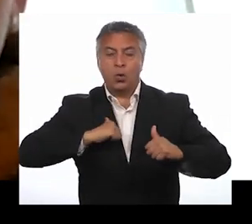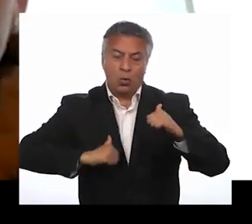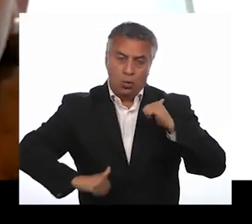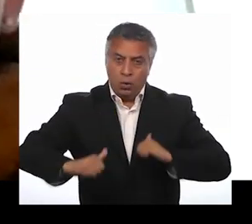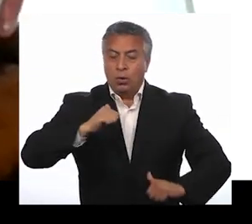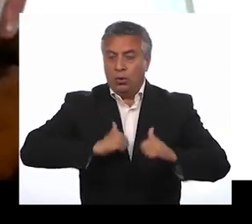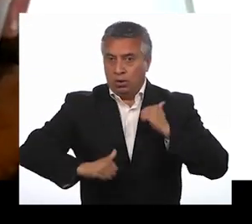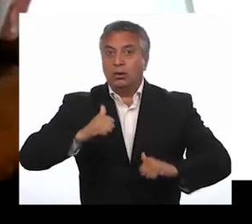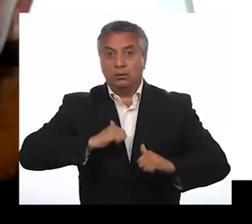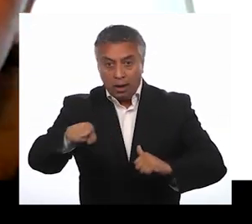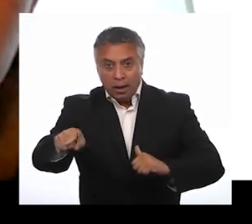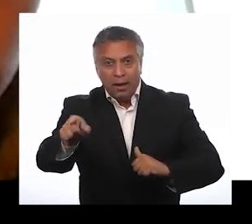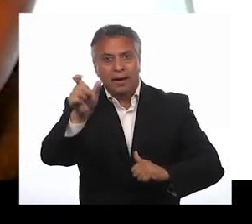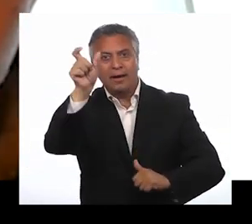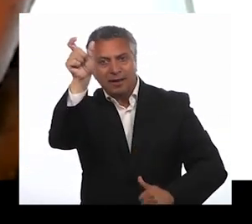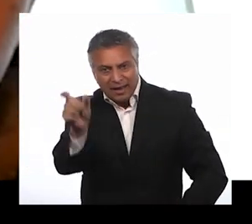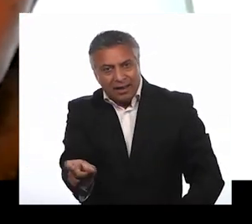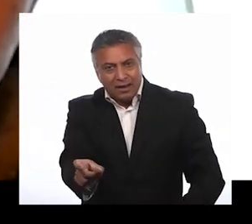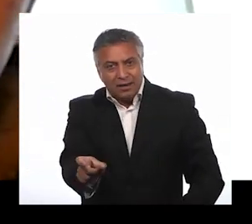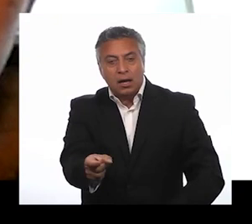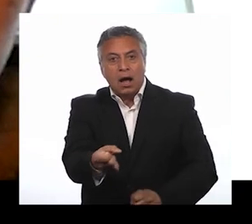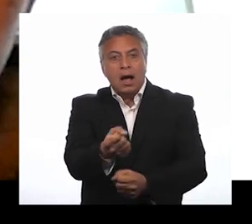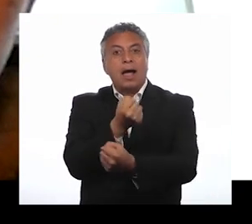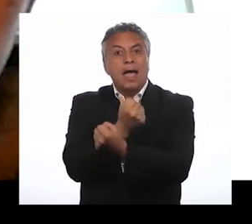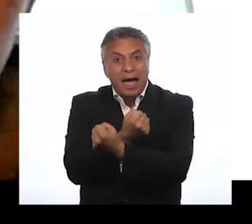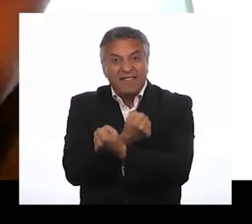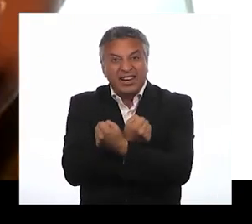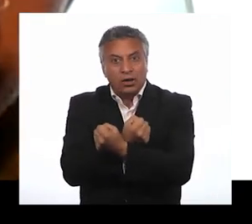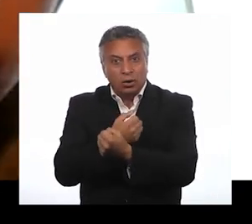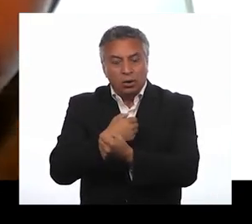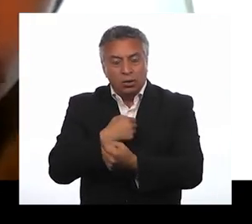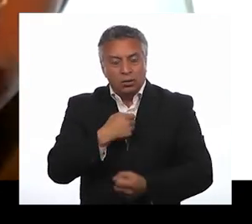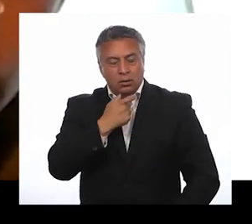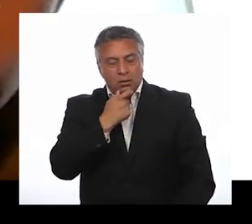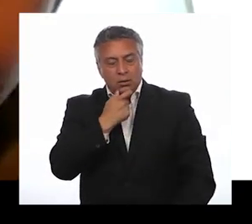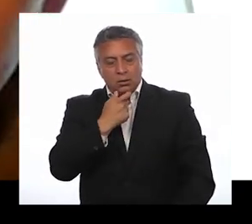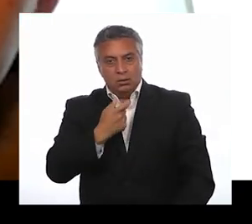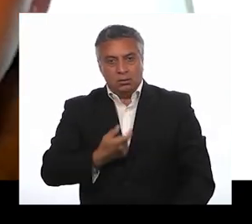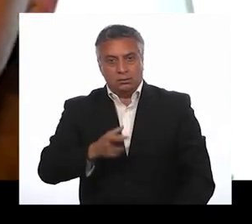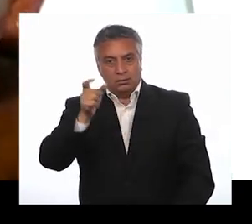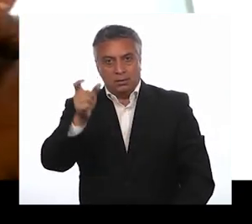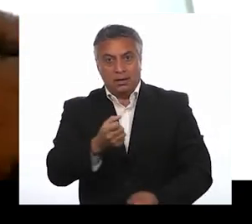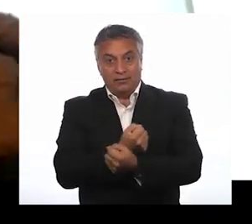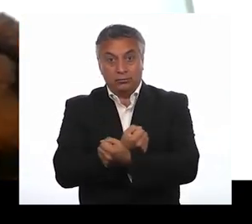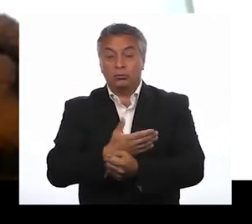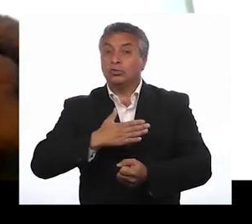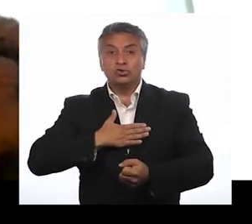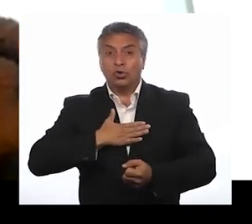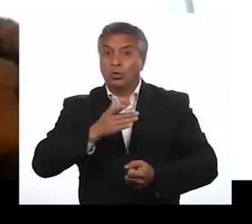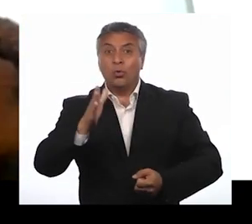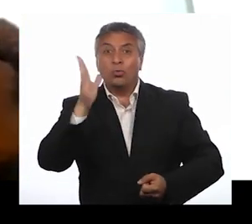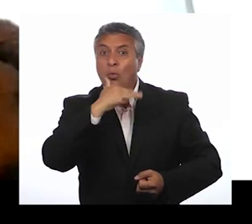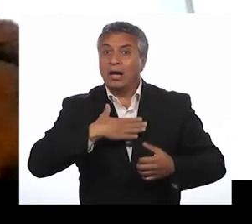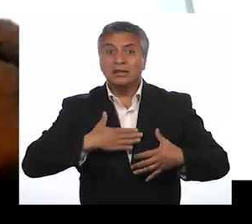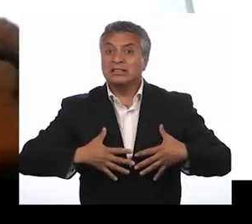el tema de que haya sido un carabinero fue algo muy influyente en el tema, porque yo realmente yo ya no me siento seguro en la